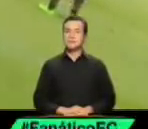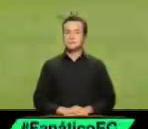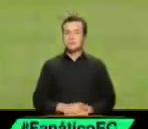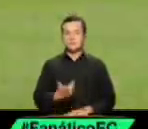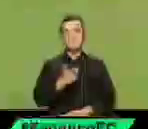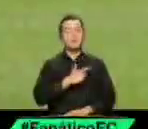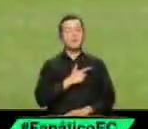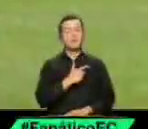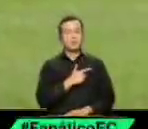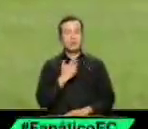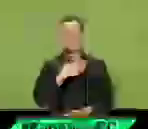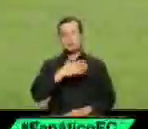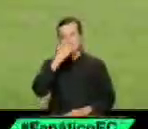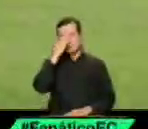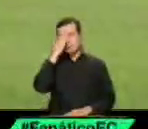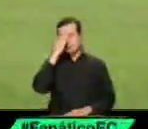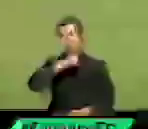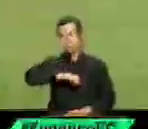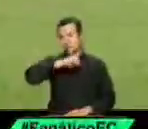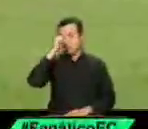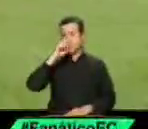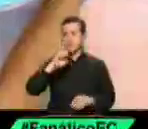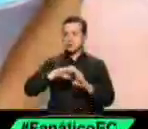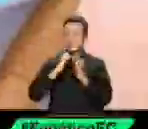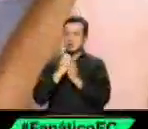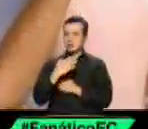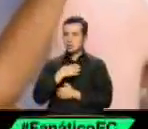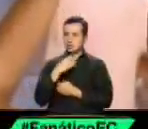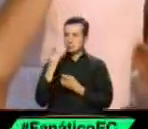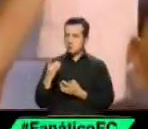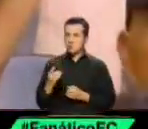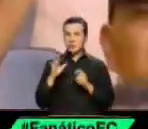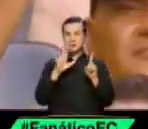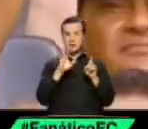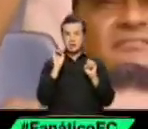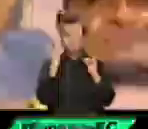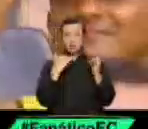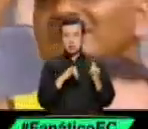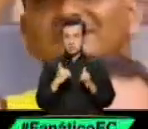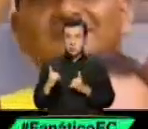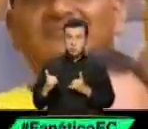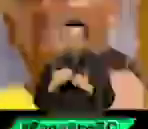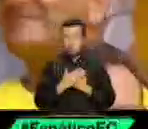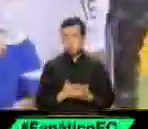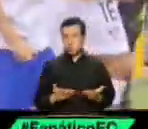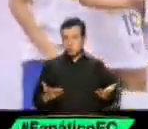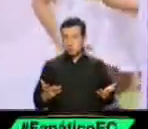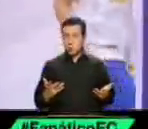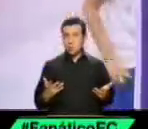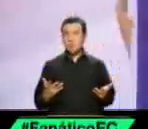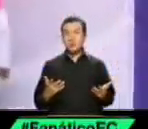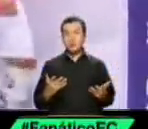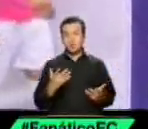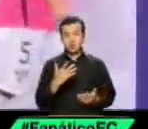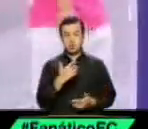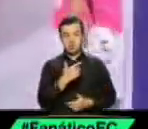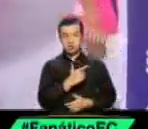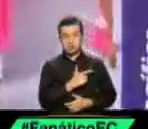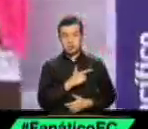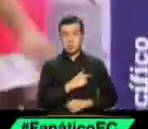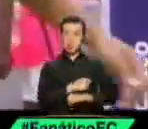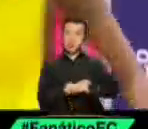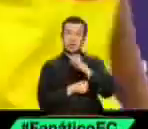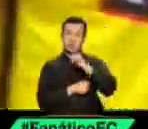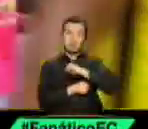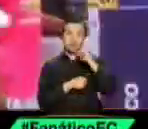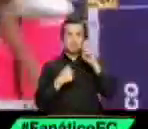Liga de Quito ya sabe lo que es ganar en el Estadio Monumental. En los más de 60 partidos que se han jugado en este escenario deportivo, los capitalinos han vencido